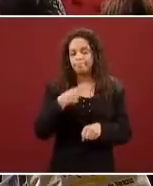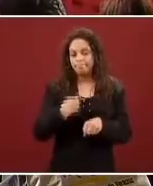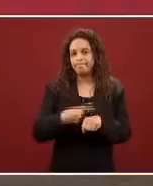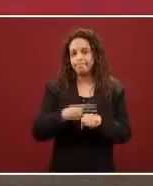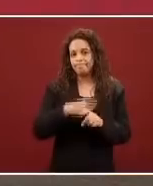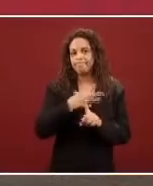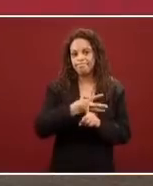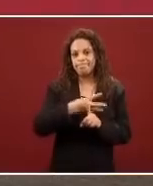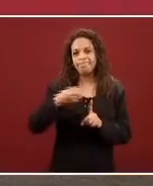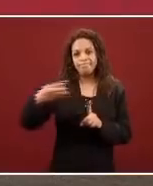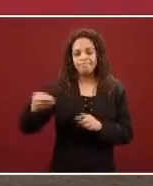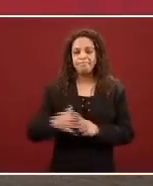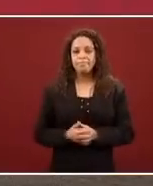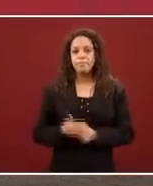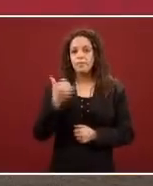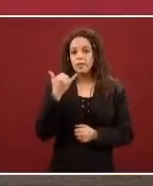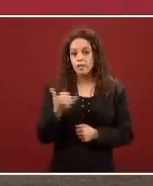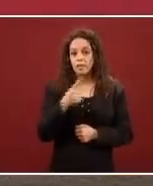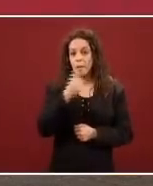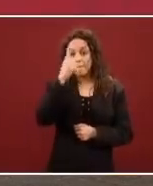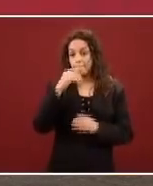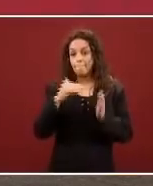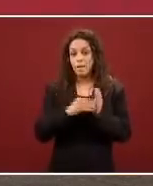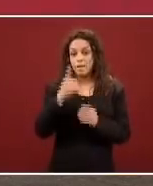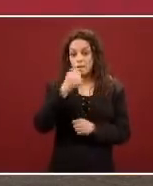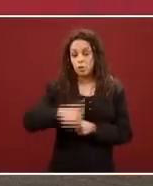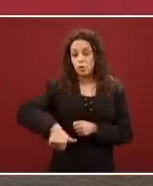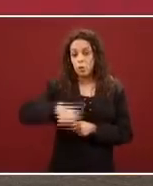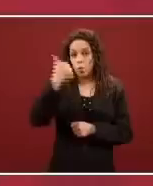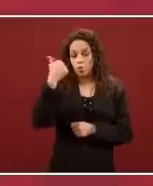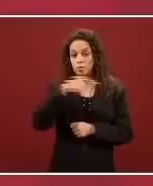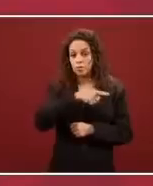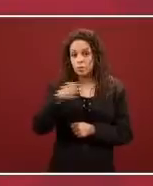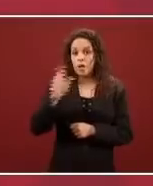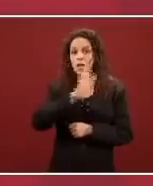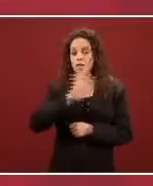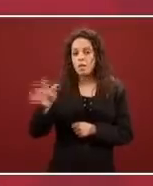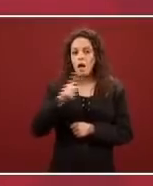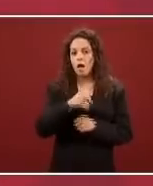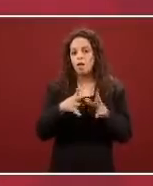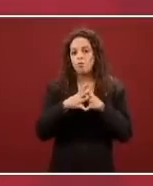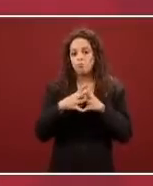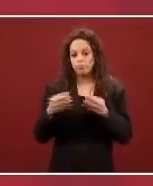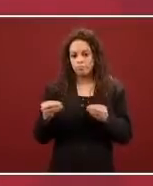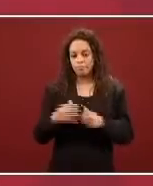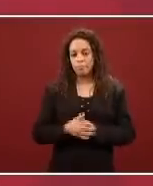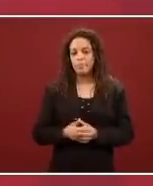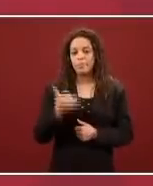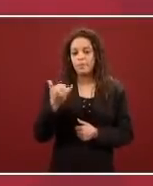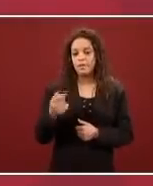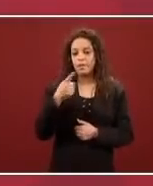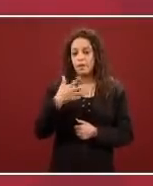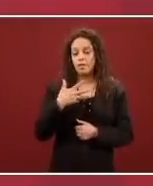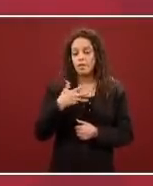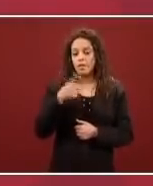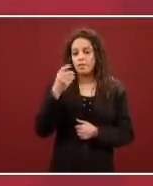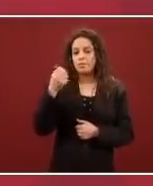también se han descartado 1.111 casos y tenemos 606 casos sospechosos que en su